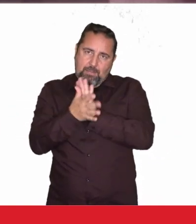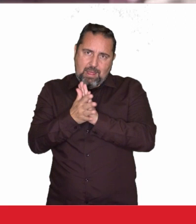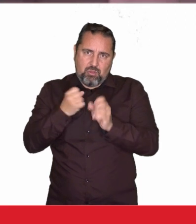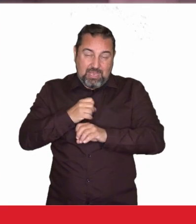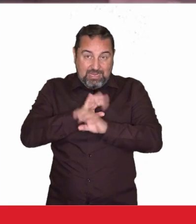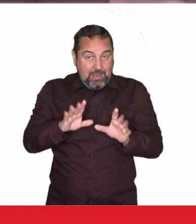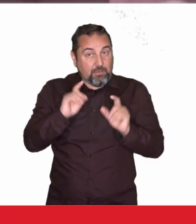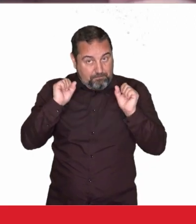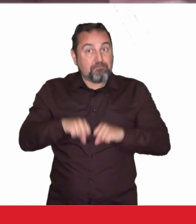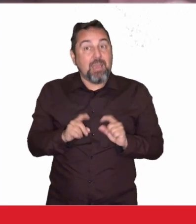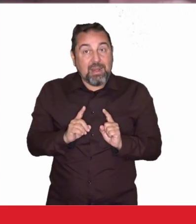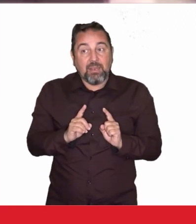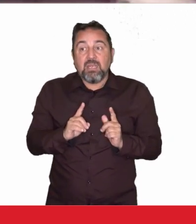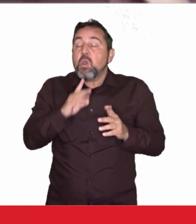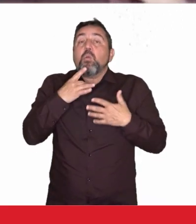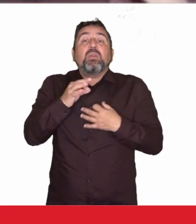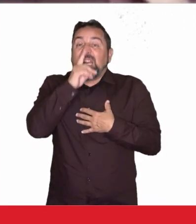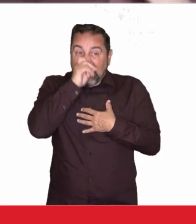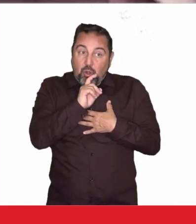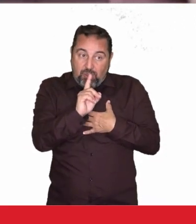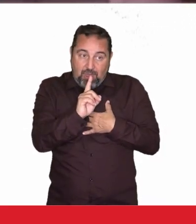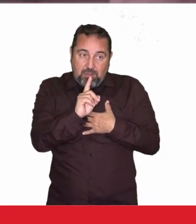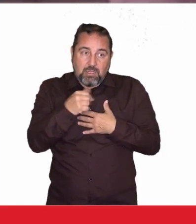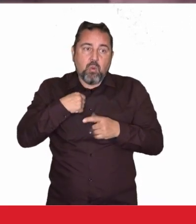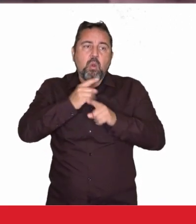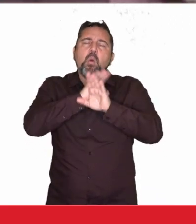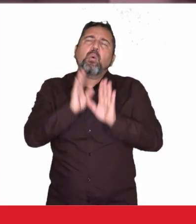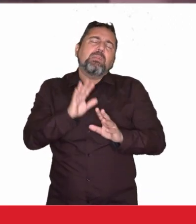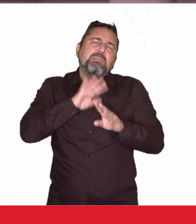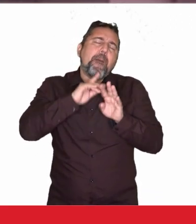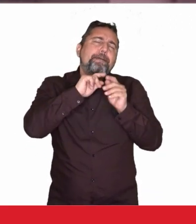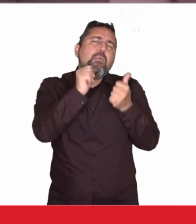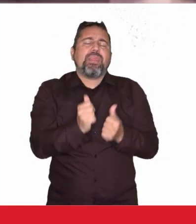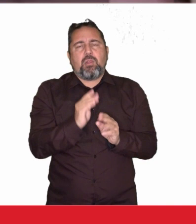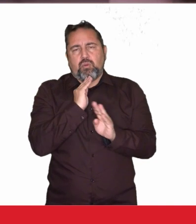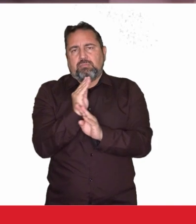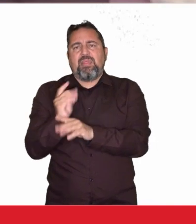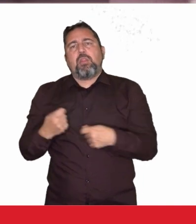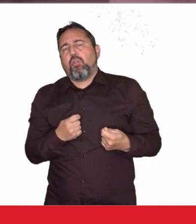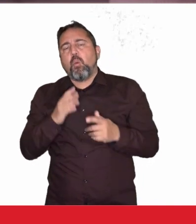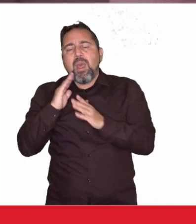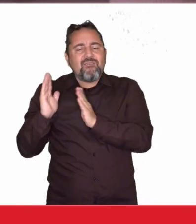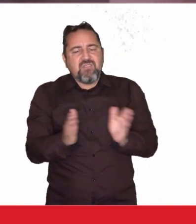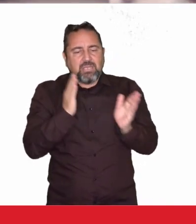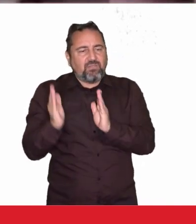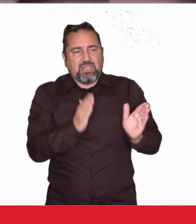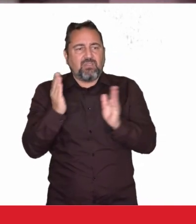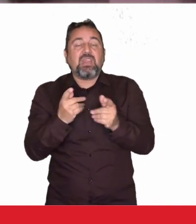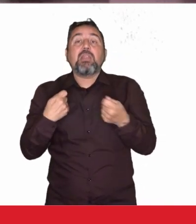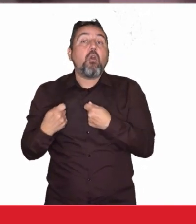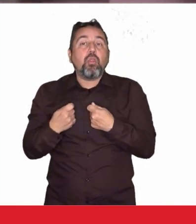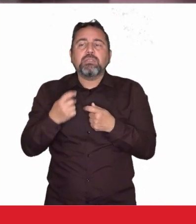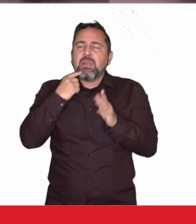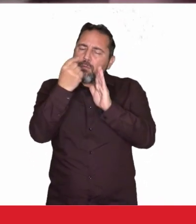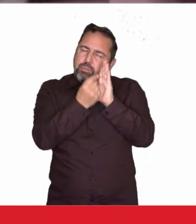costes ocultos, que también lo hemos hablado. ¿Vale? Y simplemente recordar por última vez que cada modelo de negocio, igual que cada